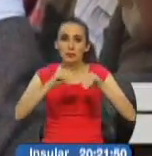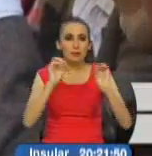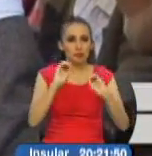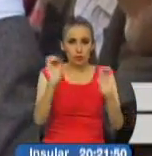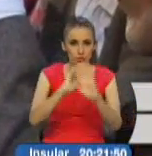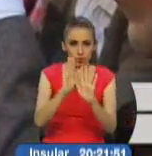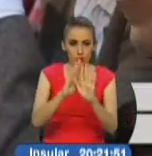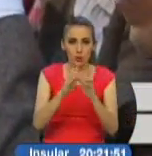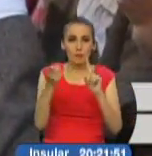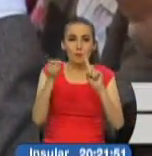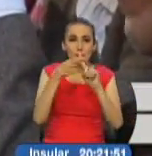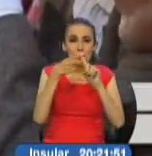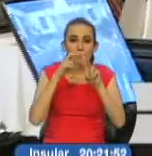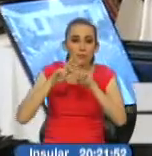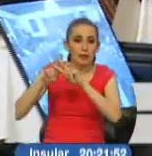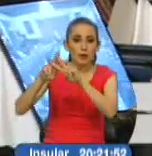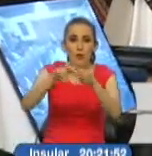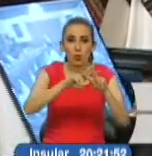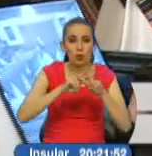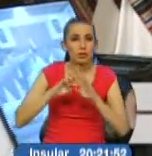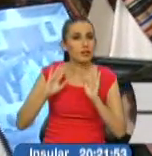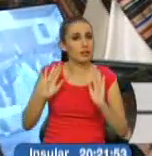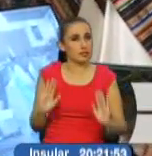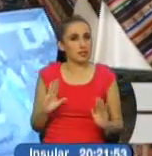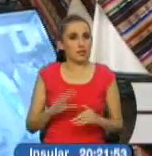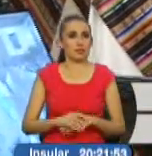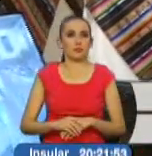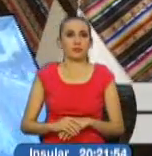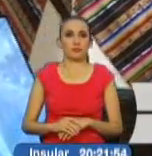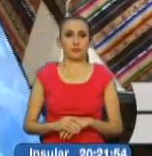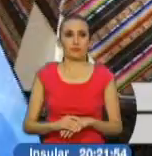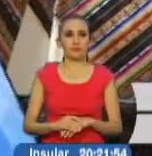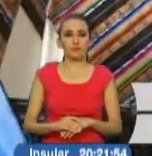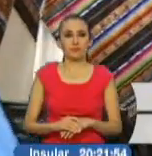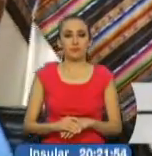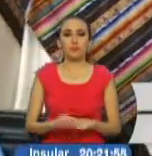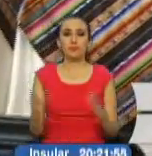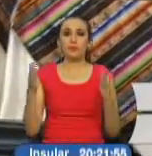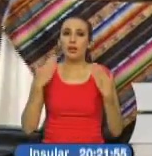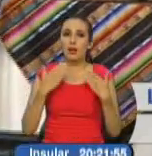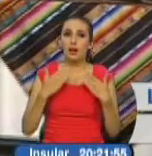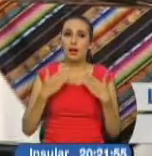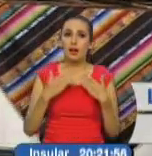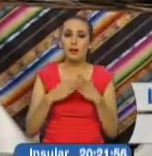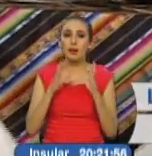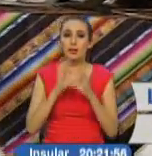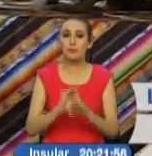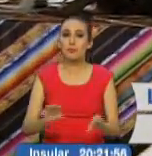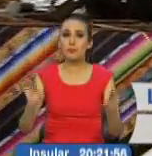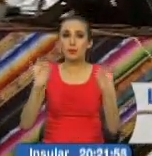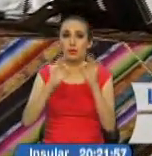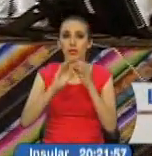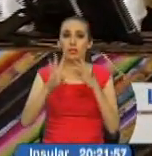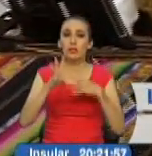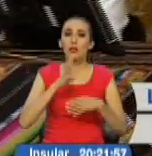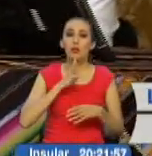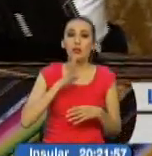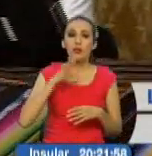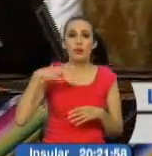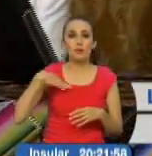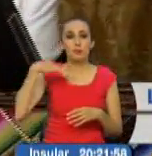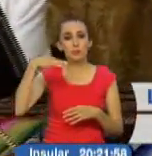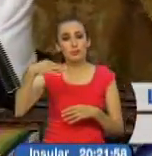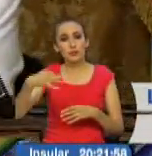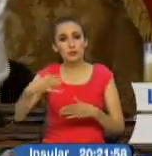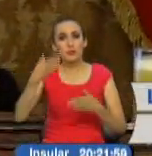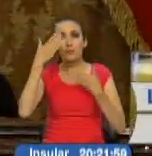mandato a ser cumplido, se puntualizó. Hemos puesto como punto fundamental del comportamiento político de